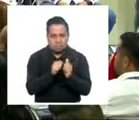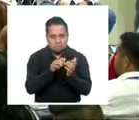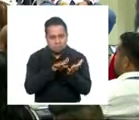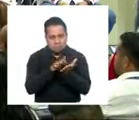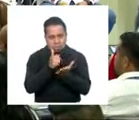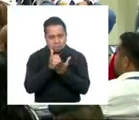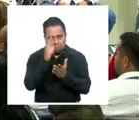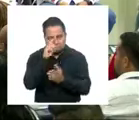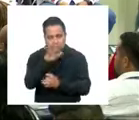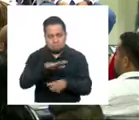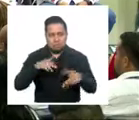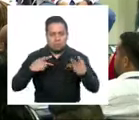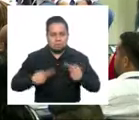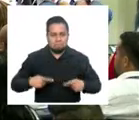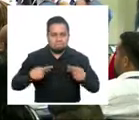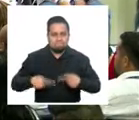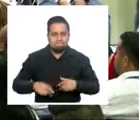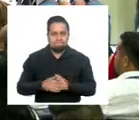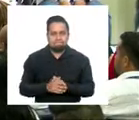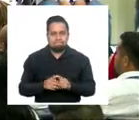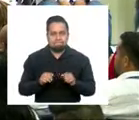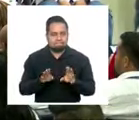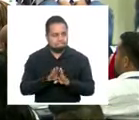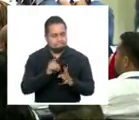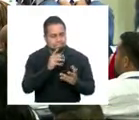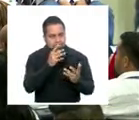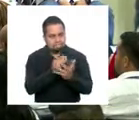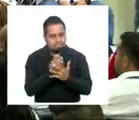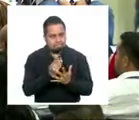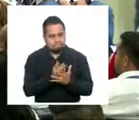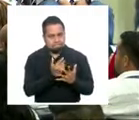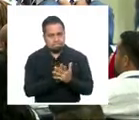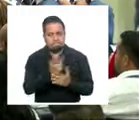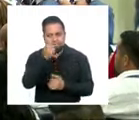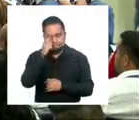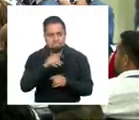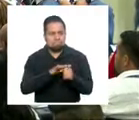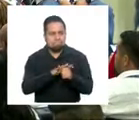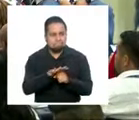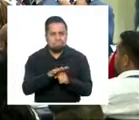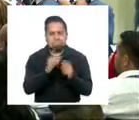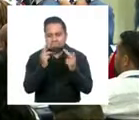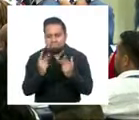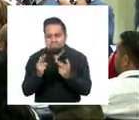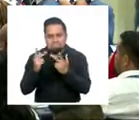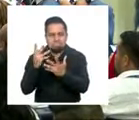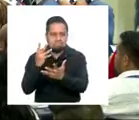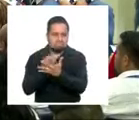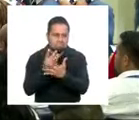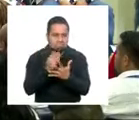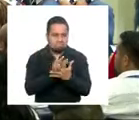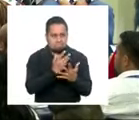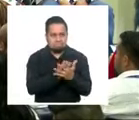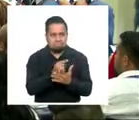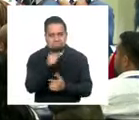los ciudadanos, con la reparación de algunos daños que